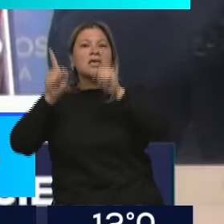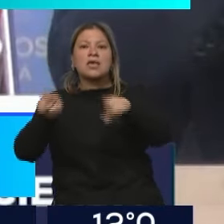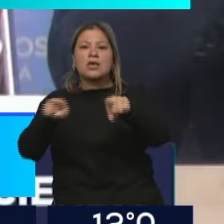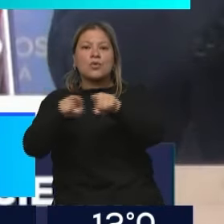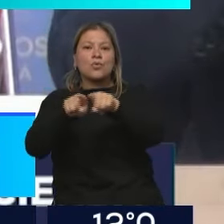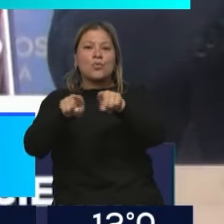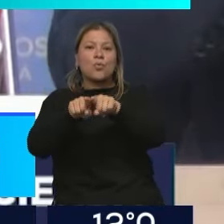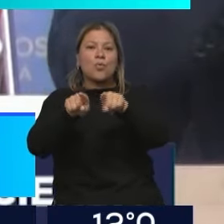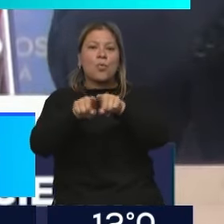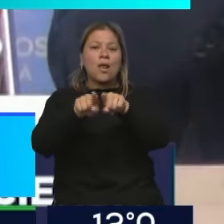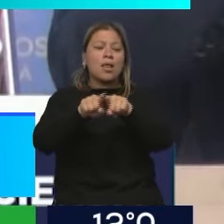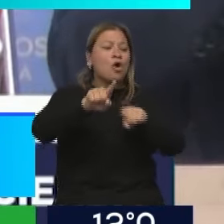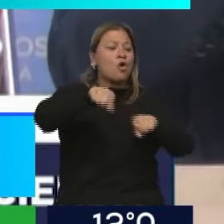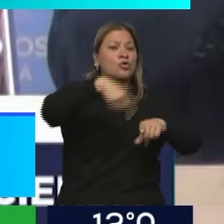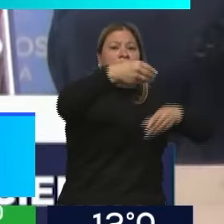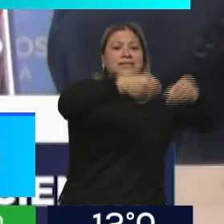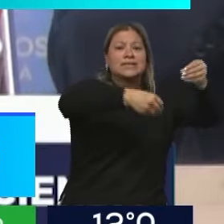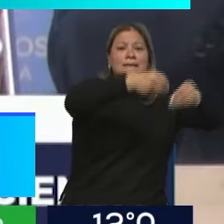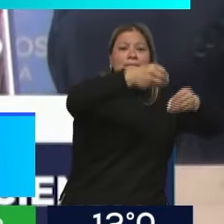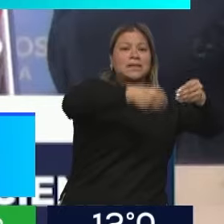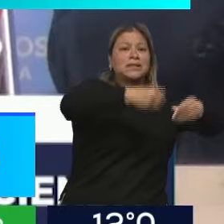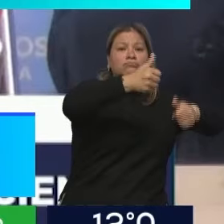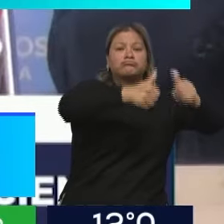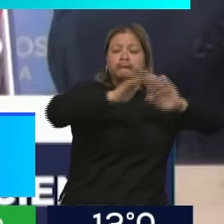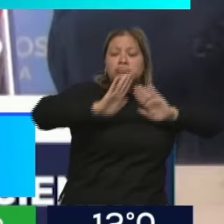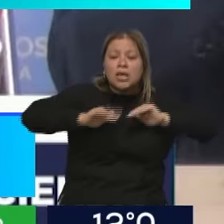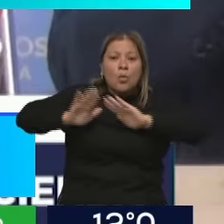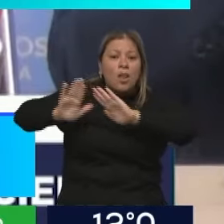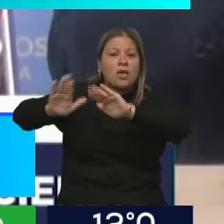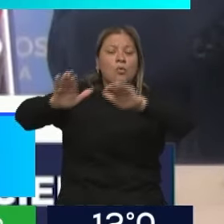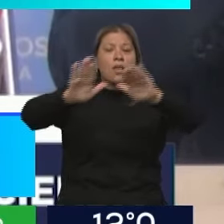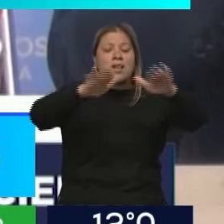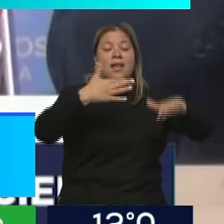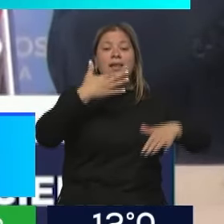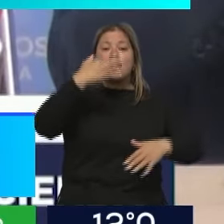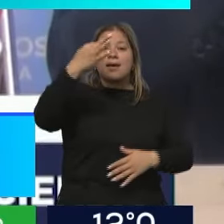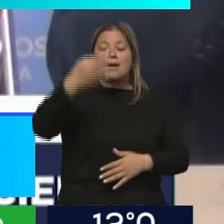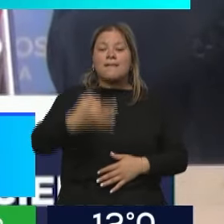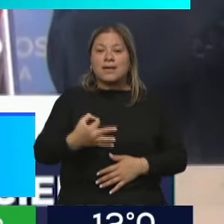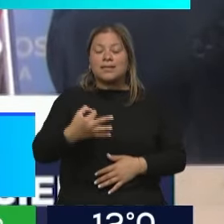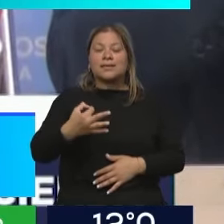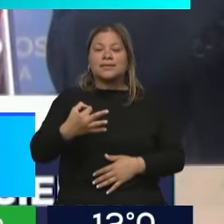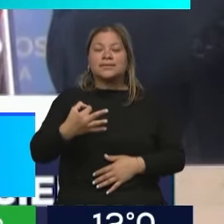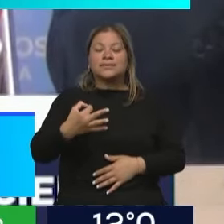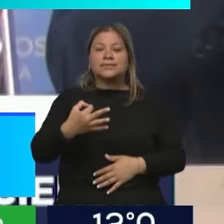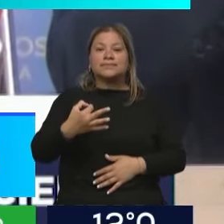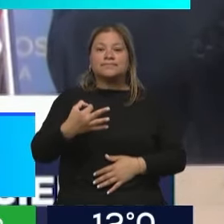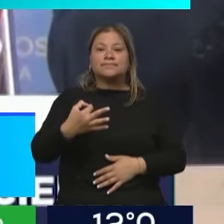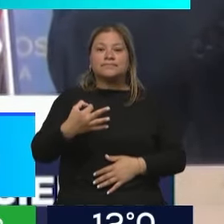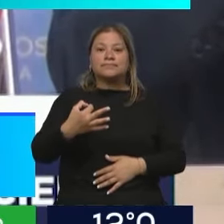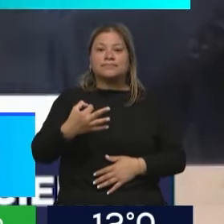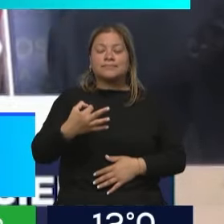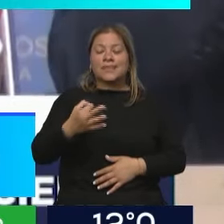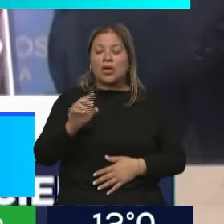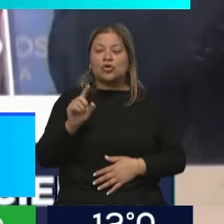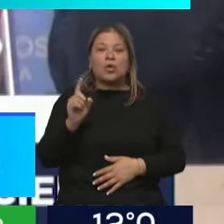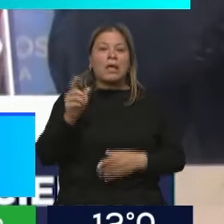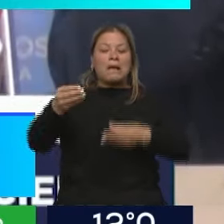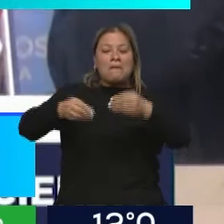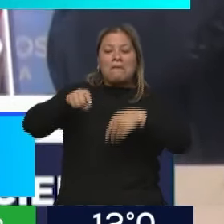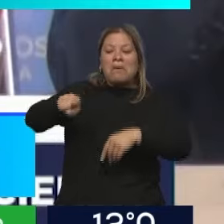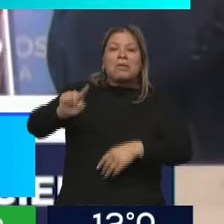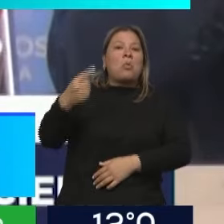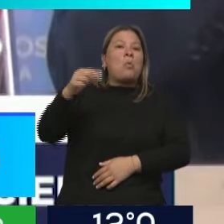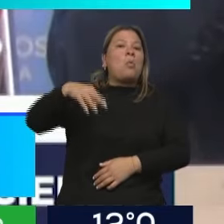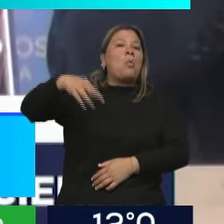que funcionan las otras aerolíneas. Porque la verdad que la distorsión que ha generado el monopolio no le ha hecho ningún